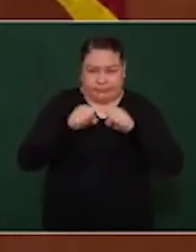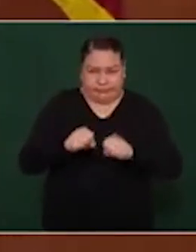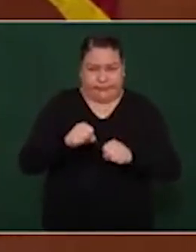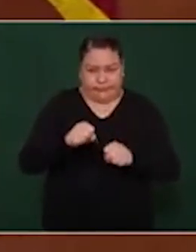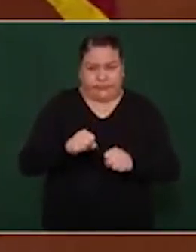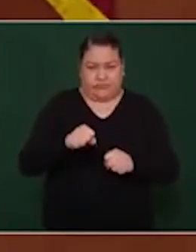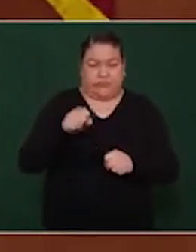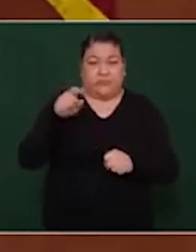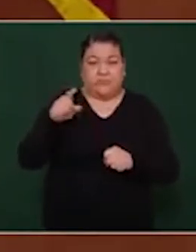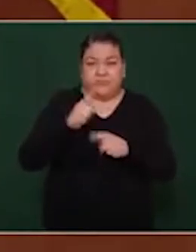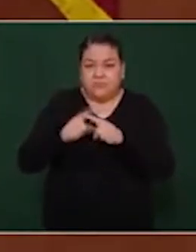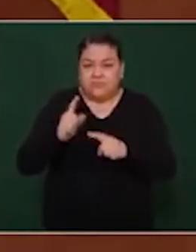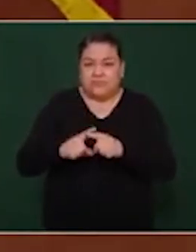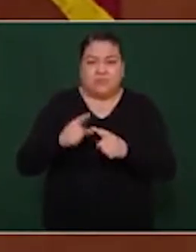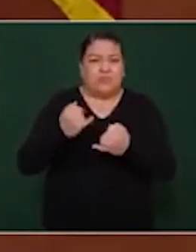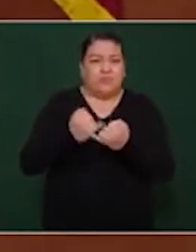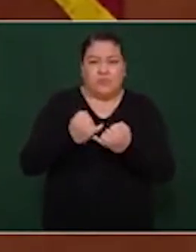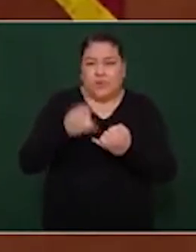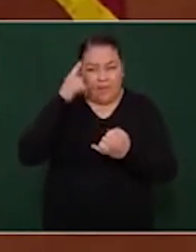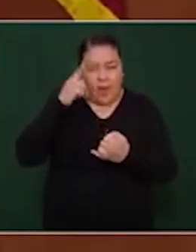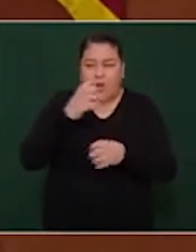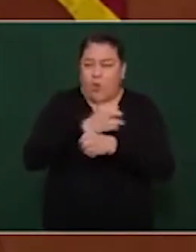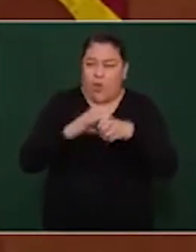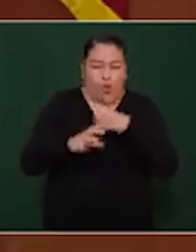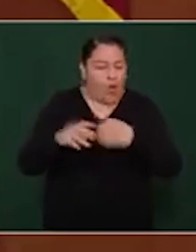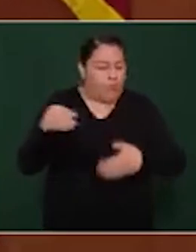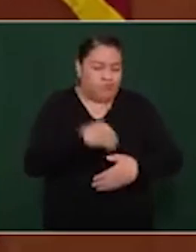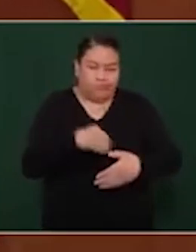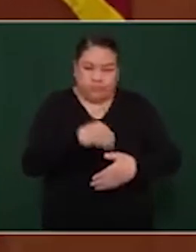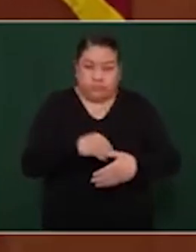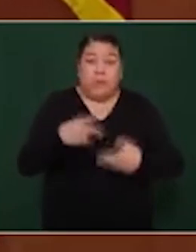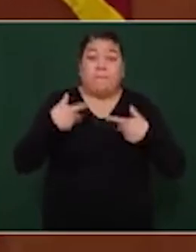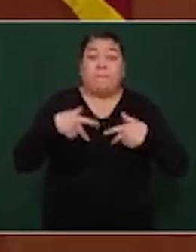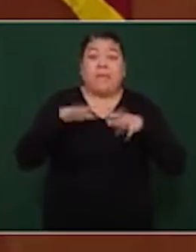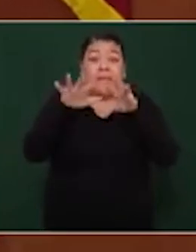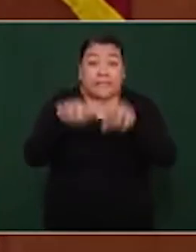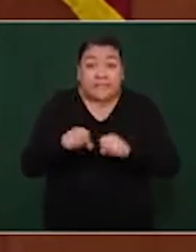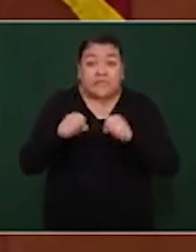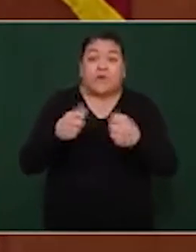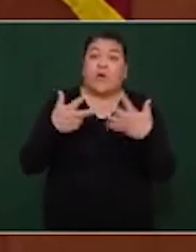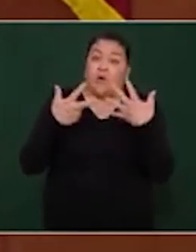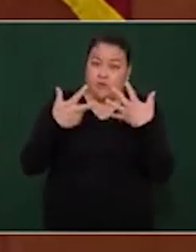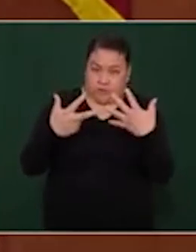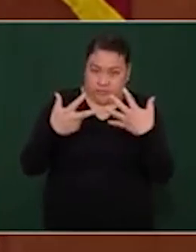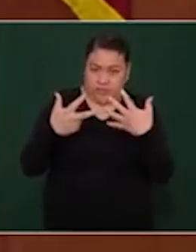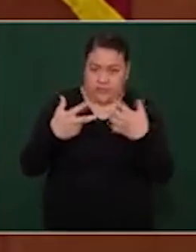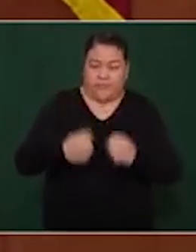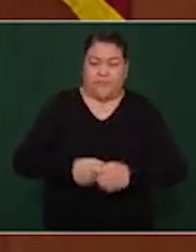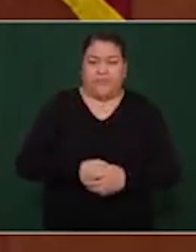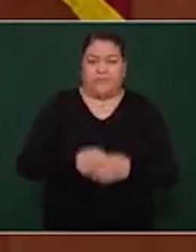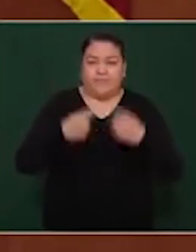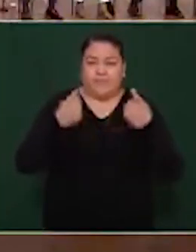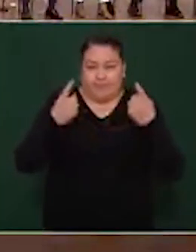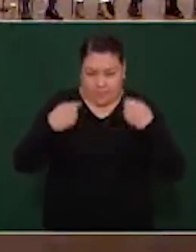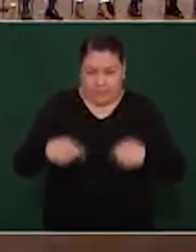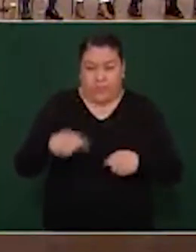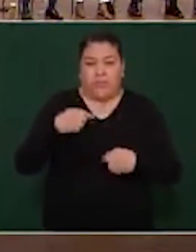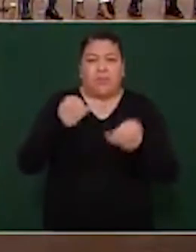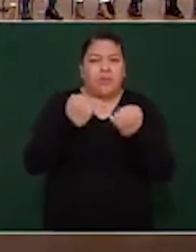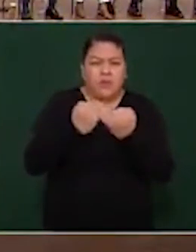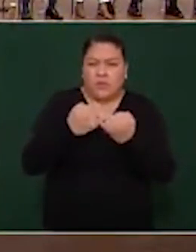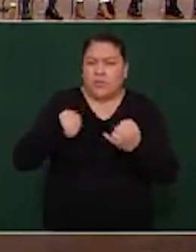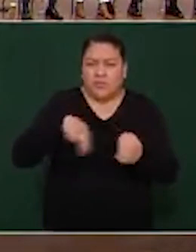de armamento y de su dotación. Fueron detenidos 8, siguiente, y se continúa con